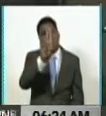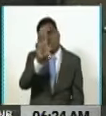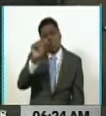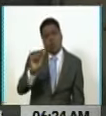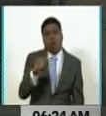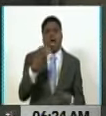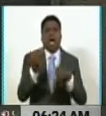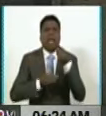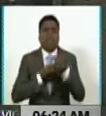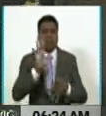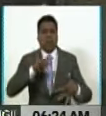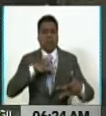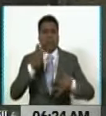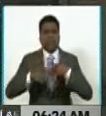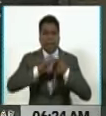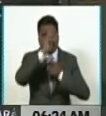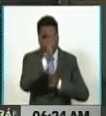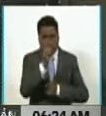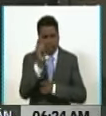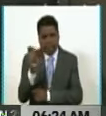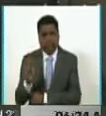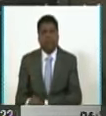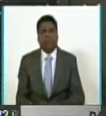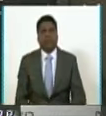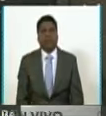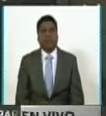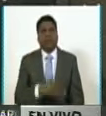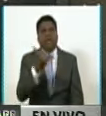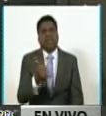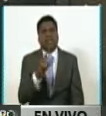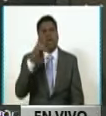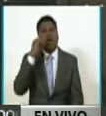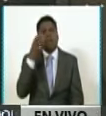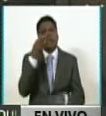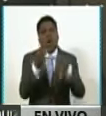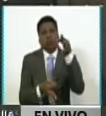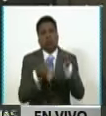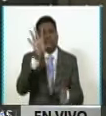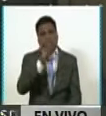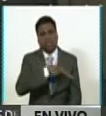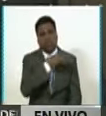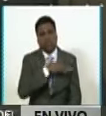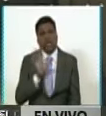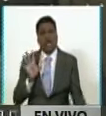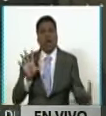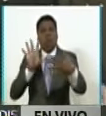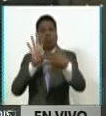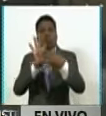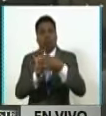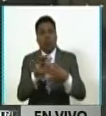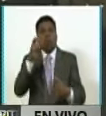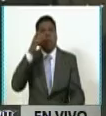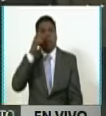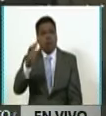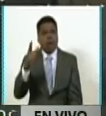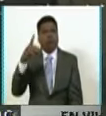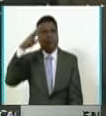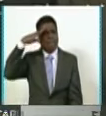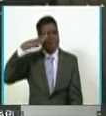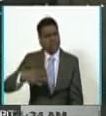actividades en su honor. Destacó que Ezequiel Zamora es el hombre de la justicia social, de la unión cívico-militar, y por eso todos